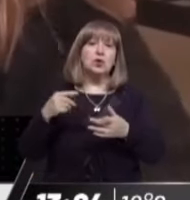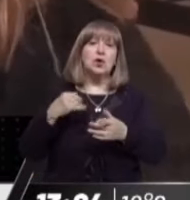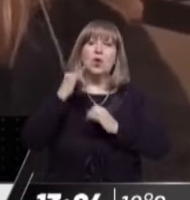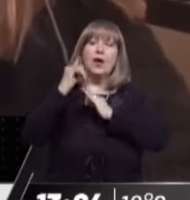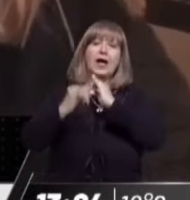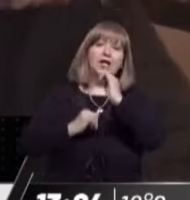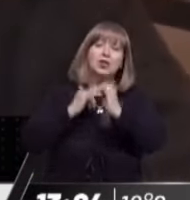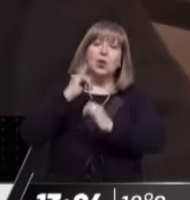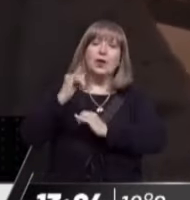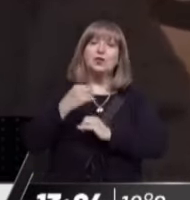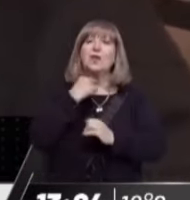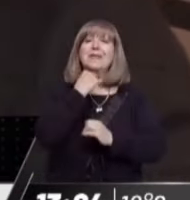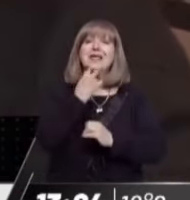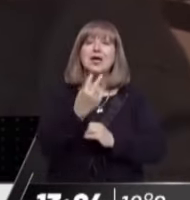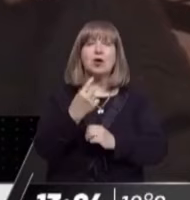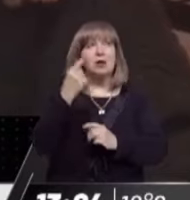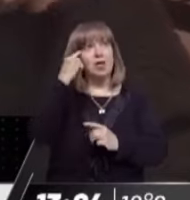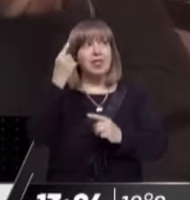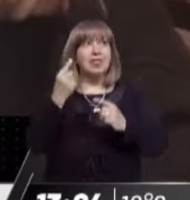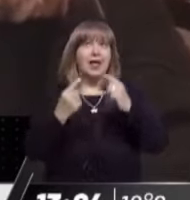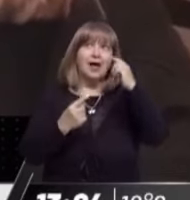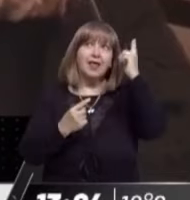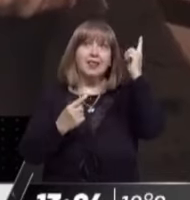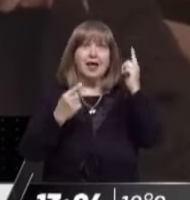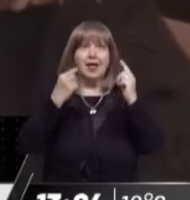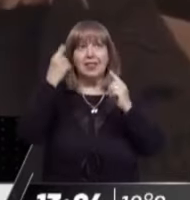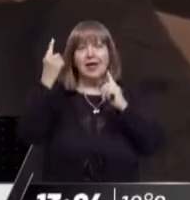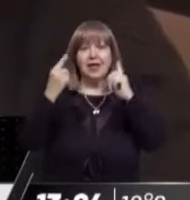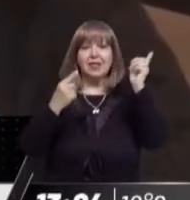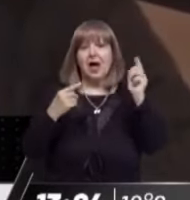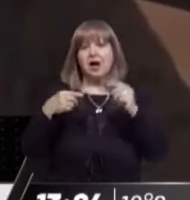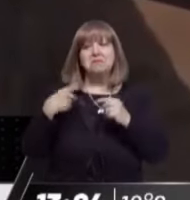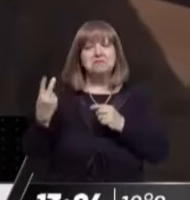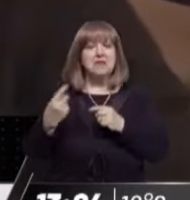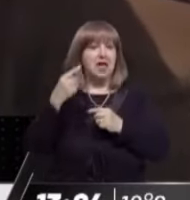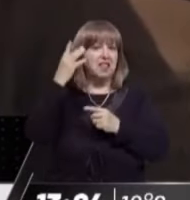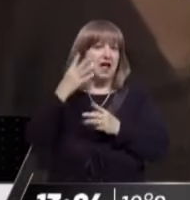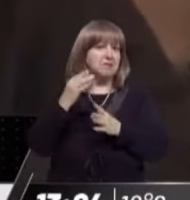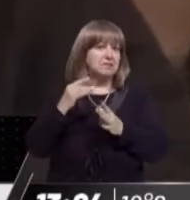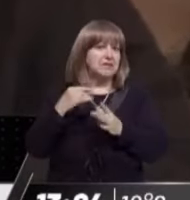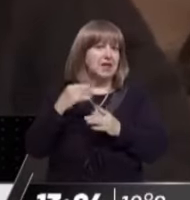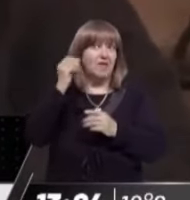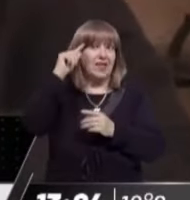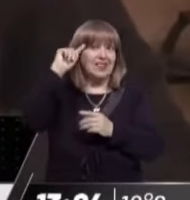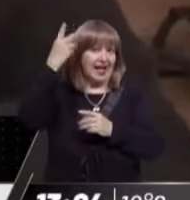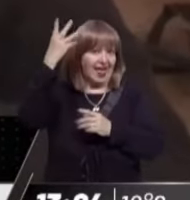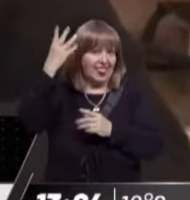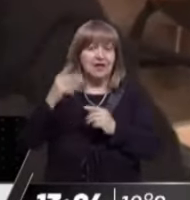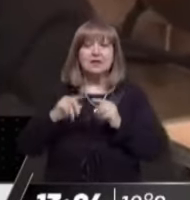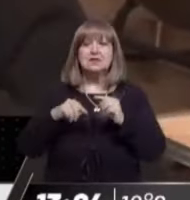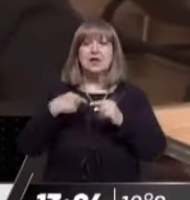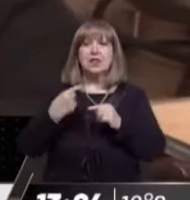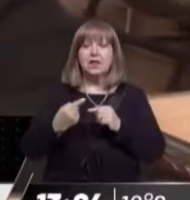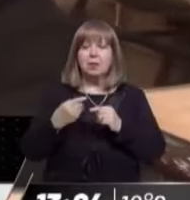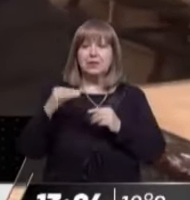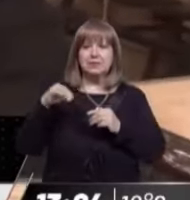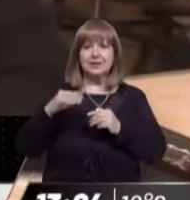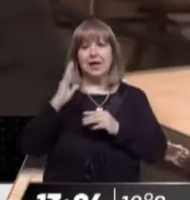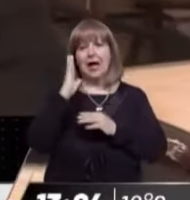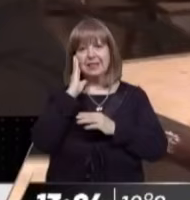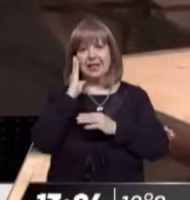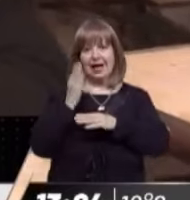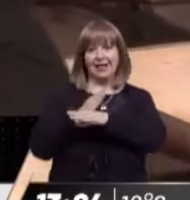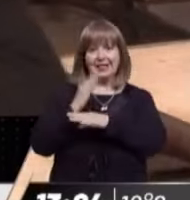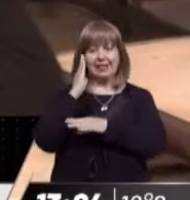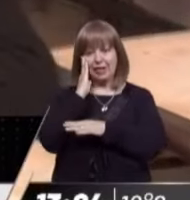contar historias. Sí. Inventábamos historias entre nosotros y ahí eso fue creciendo. Ahora